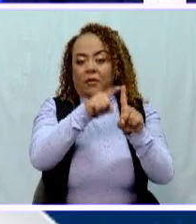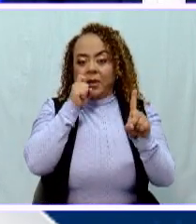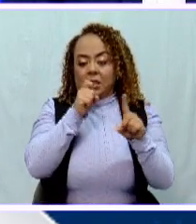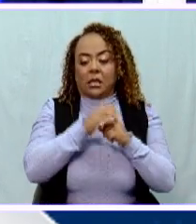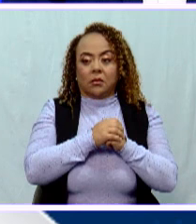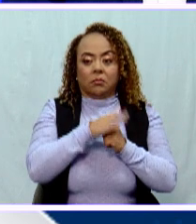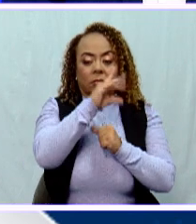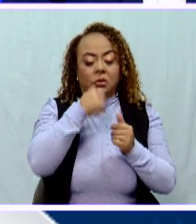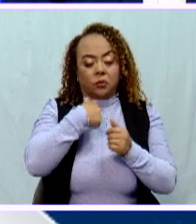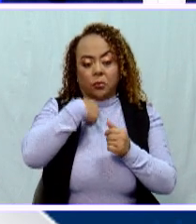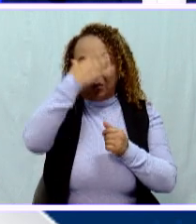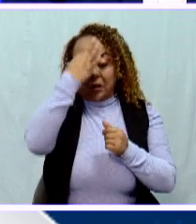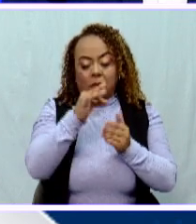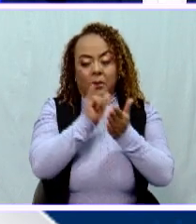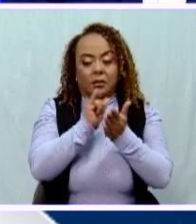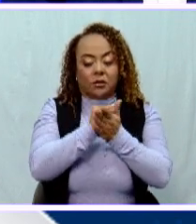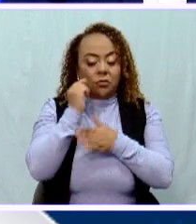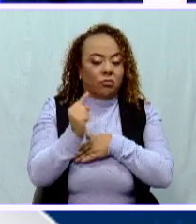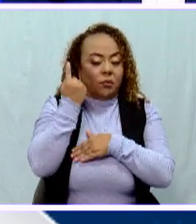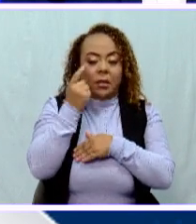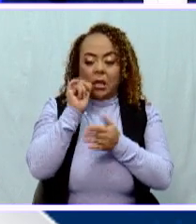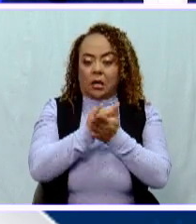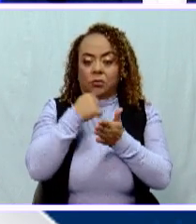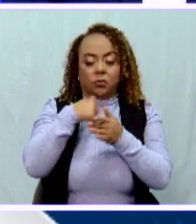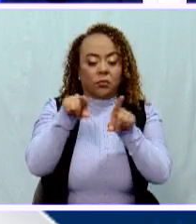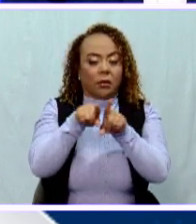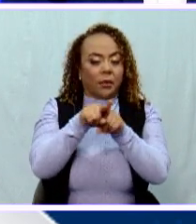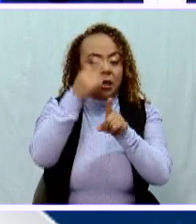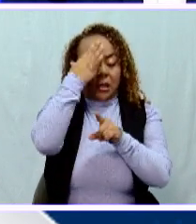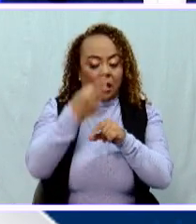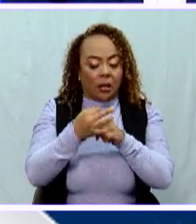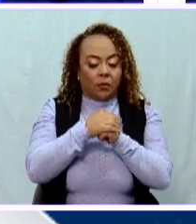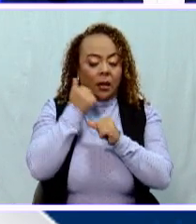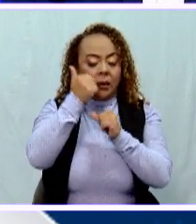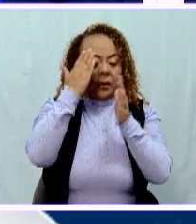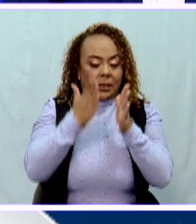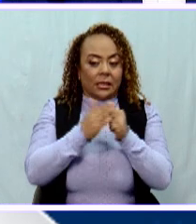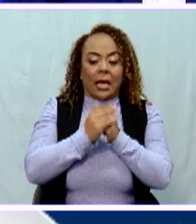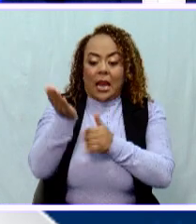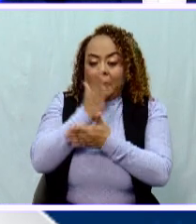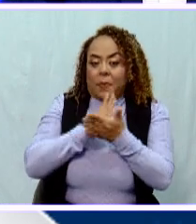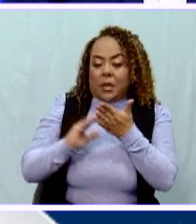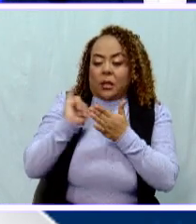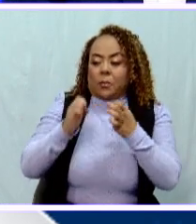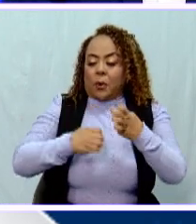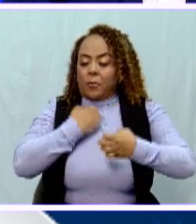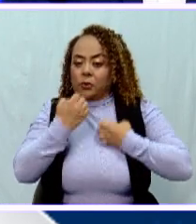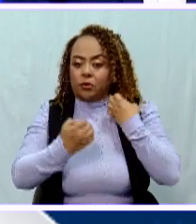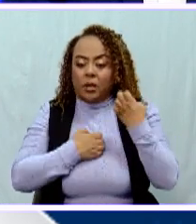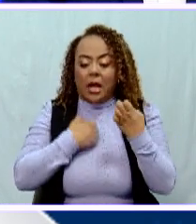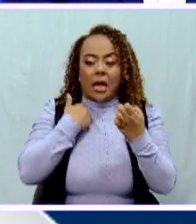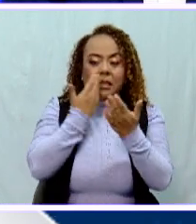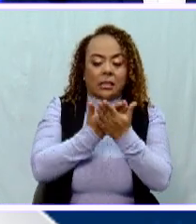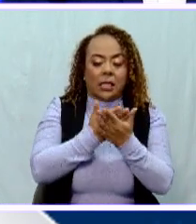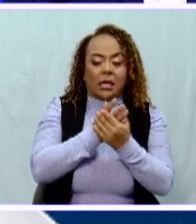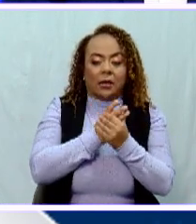es es tan solo eso yo también creo que Alajuelense en la parte digamos que emocional llega